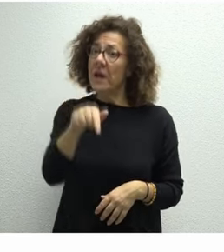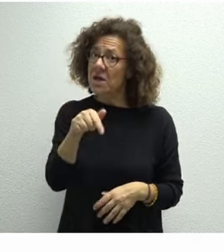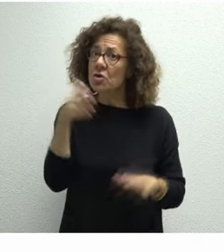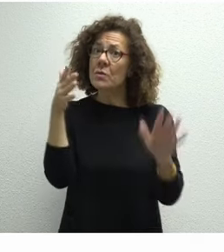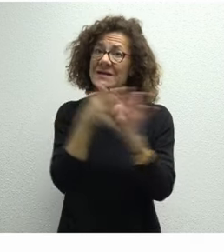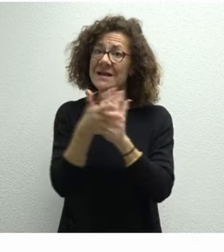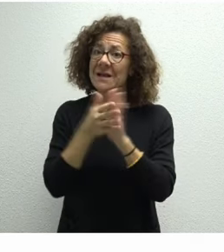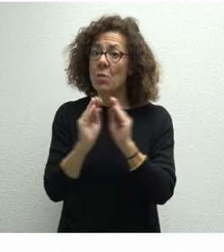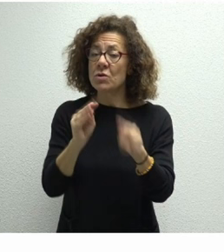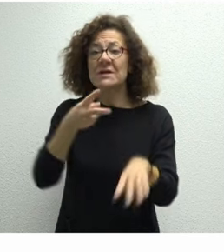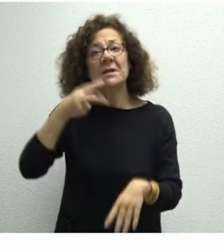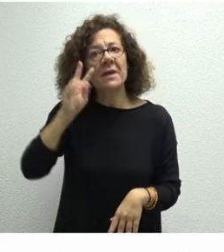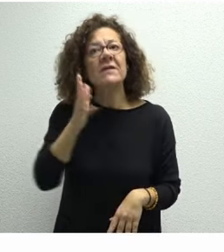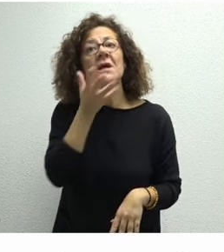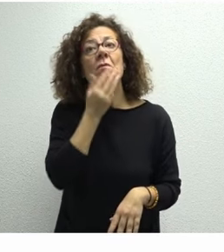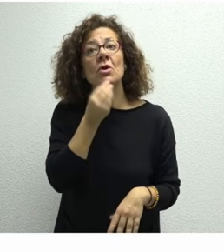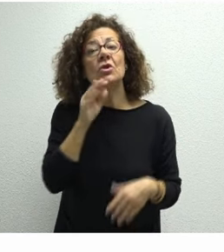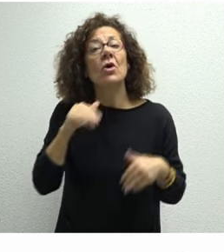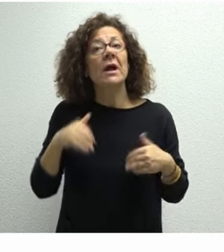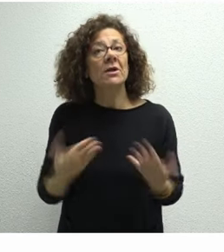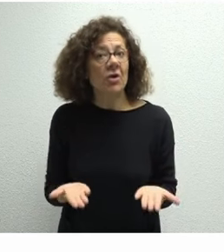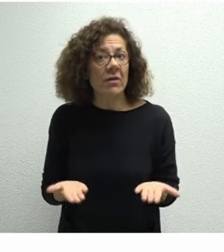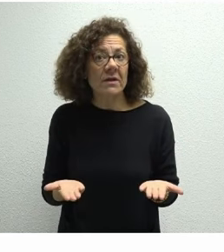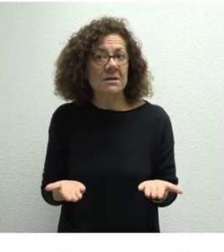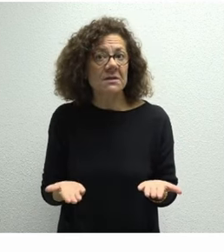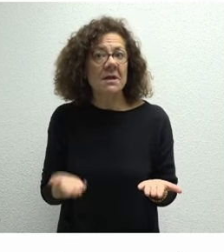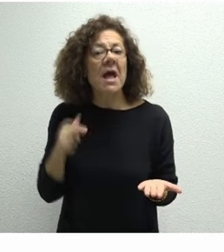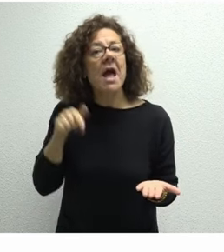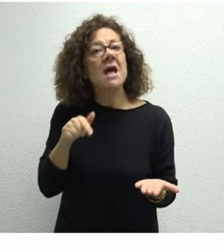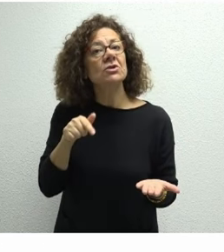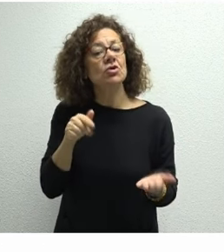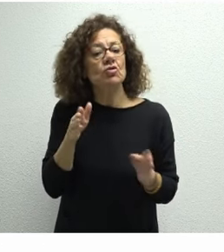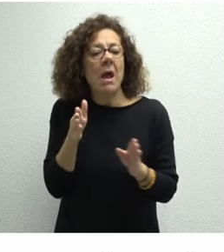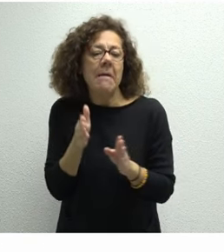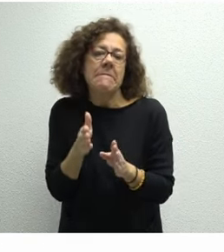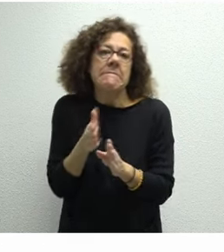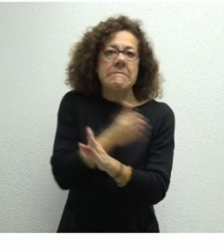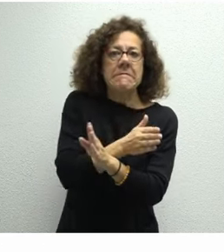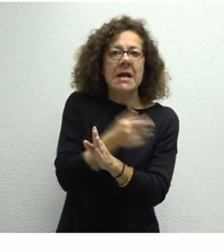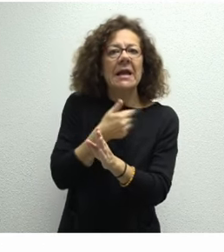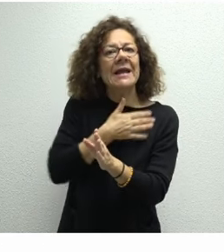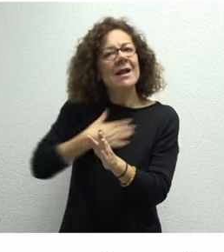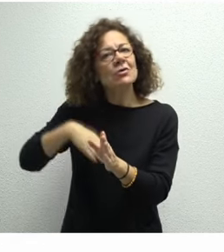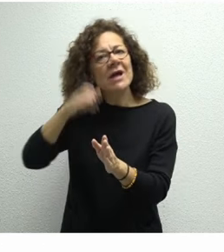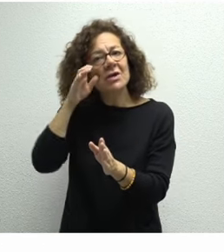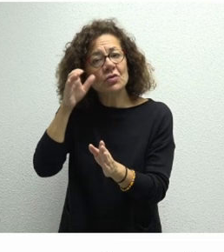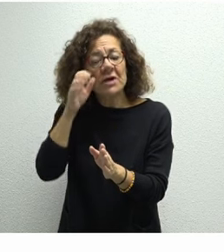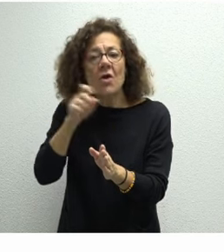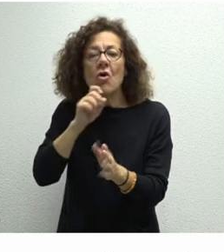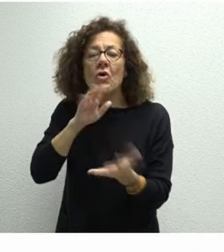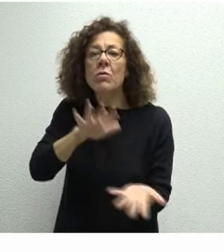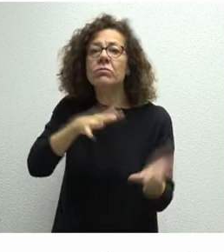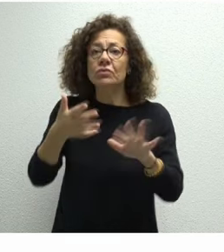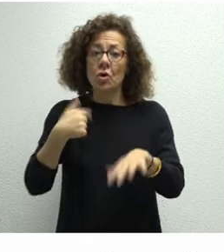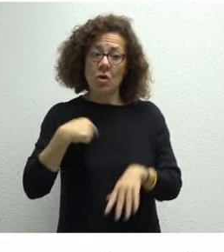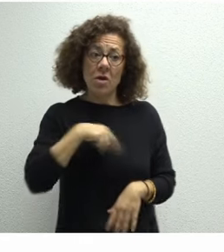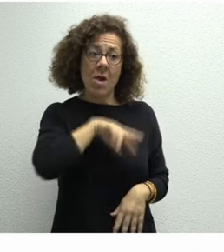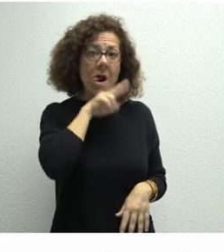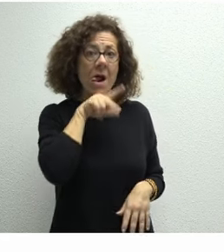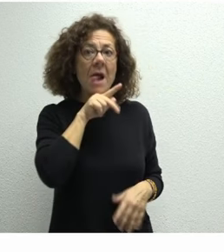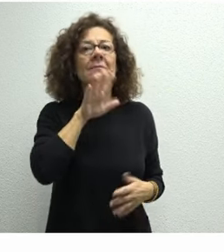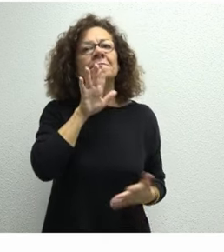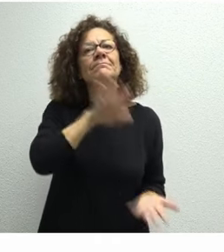contar en las experiencias y va a ser muy bonito con lo cual es un preámbulo que estamos deseando escuchar Cómo se traduce lo que yo estoy diciendo en la